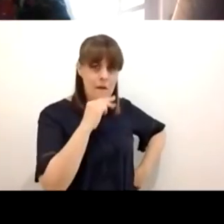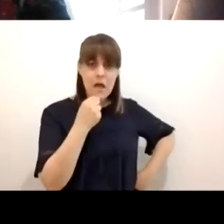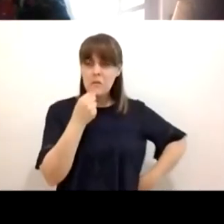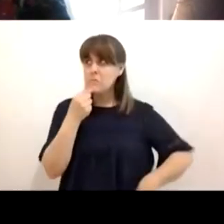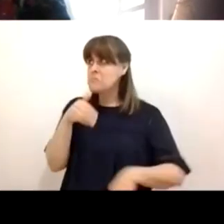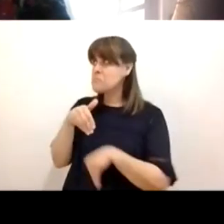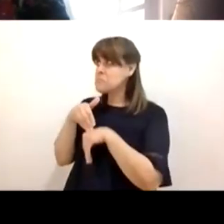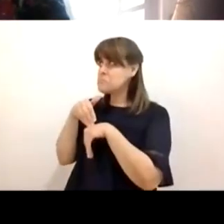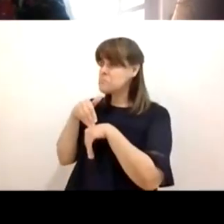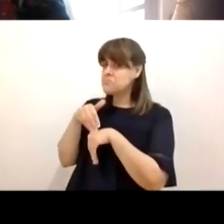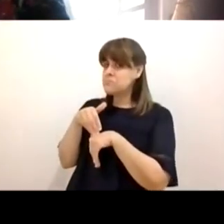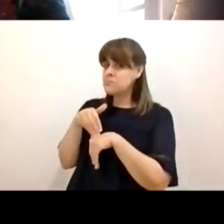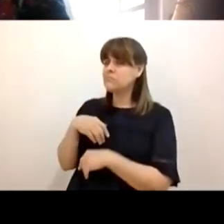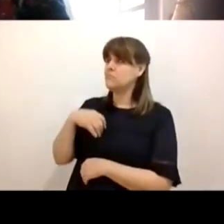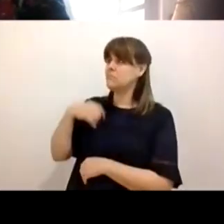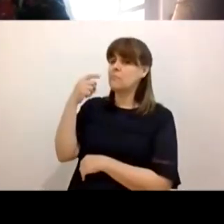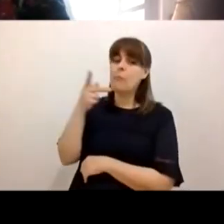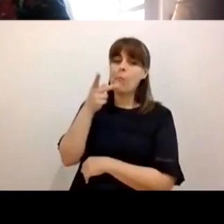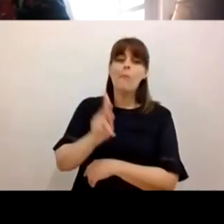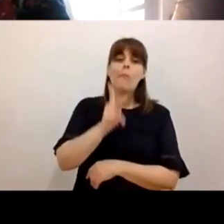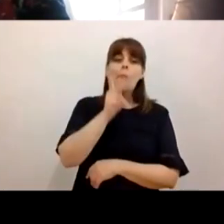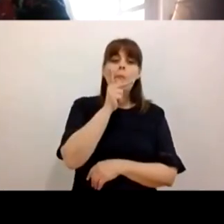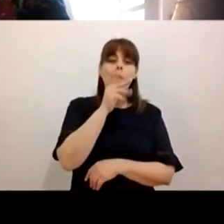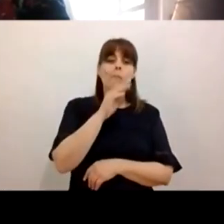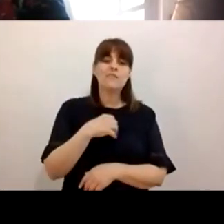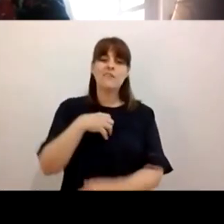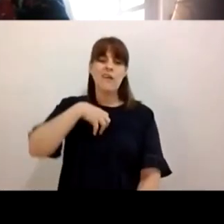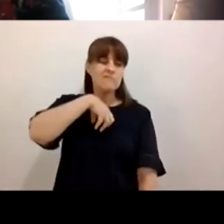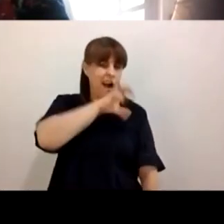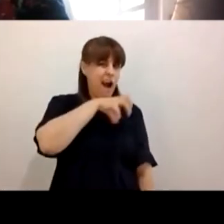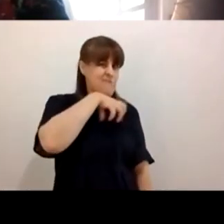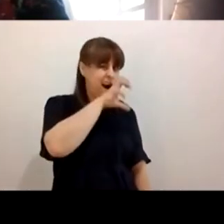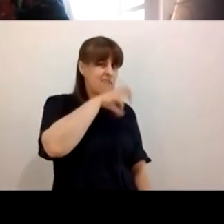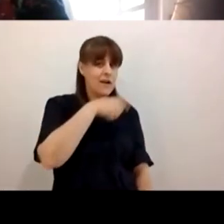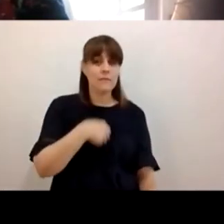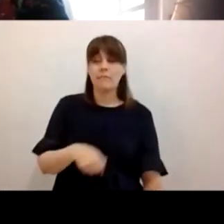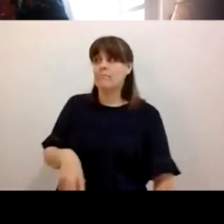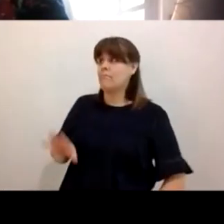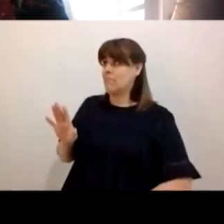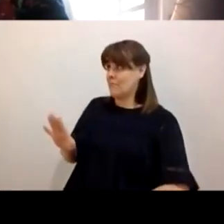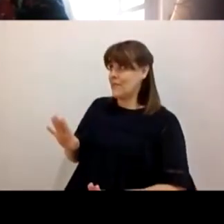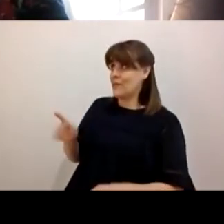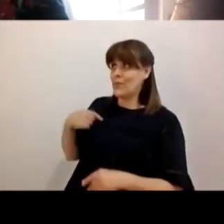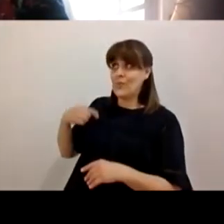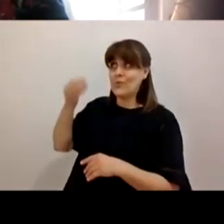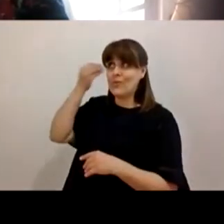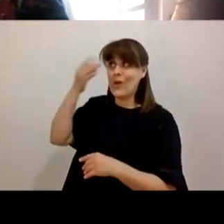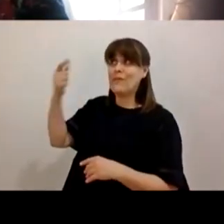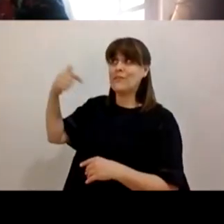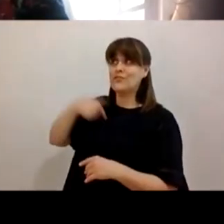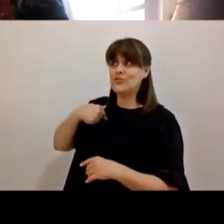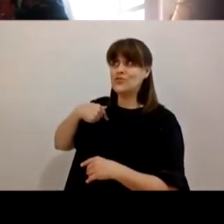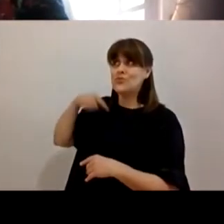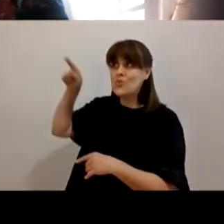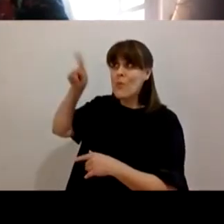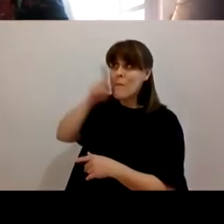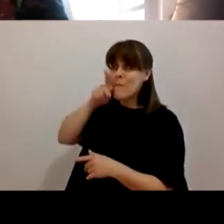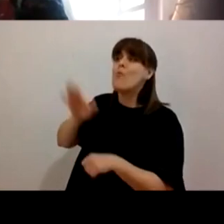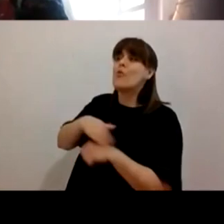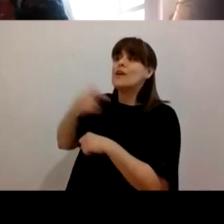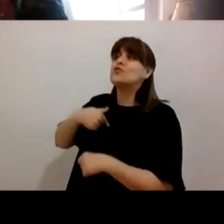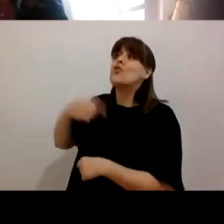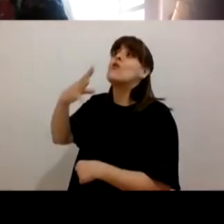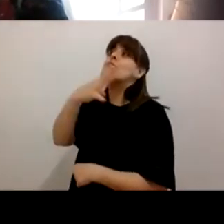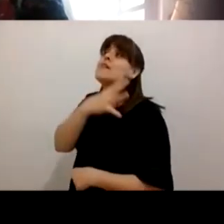terminó de ladrar el papá y le dijo y tú no te olvides que yo te hice padre miren ustedes dos